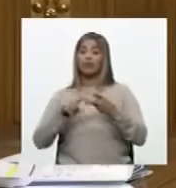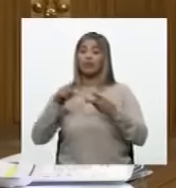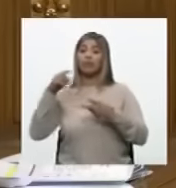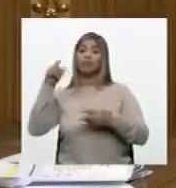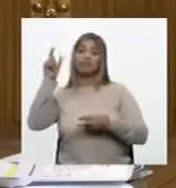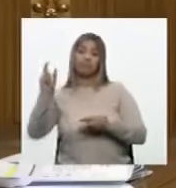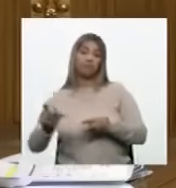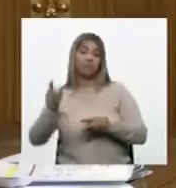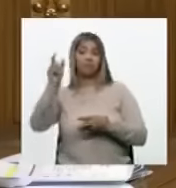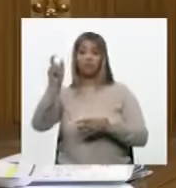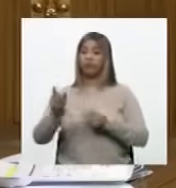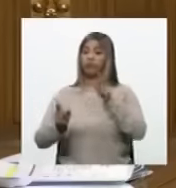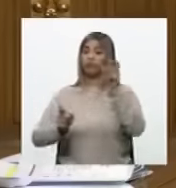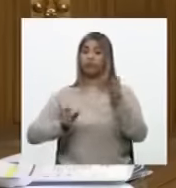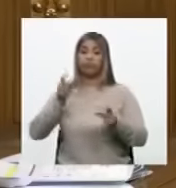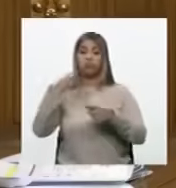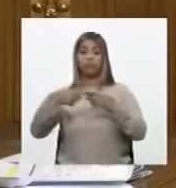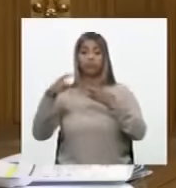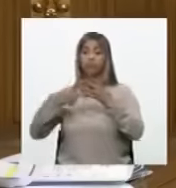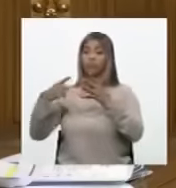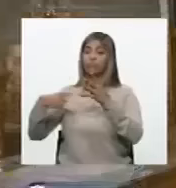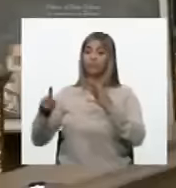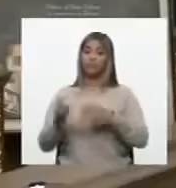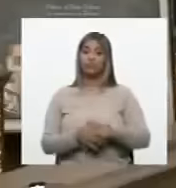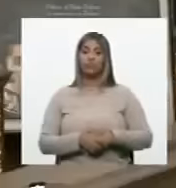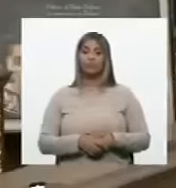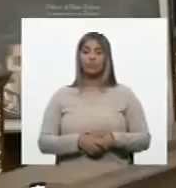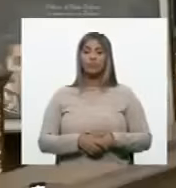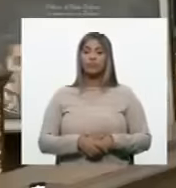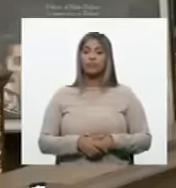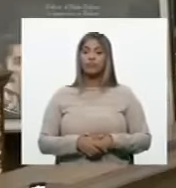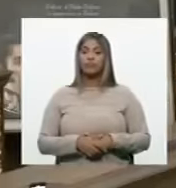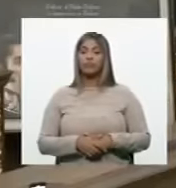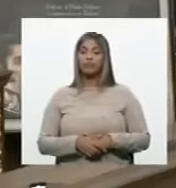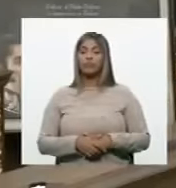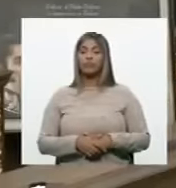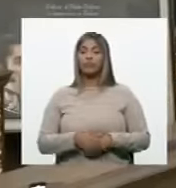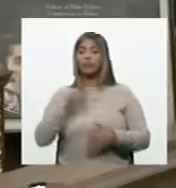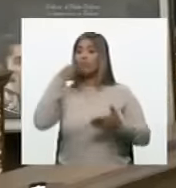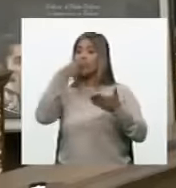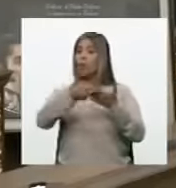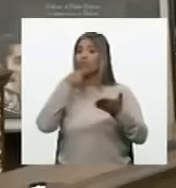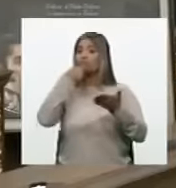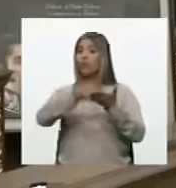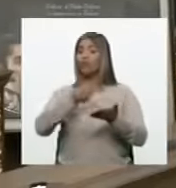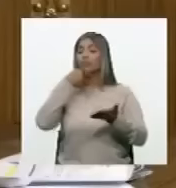Aguais, Leonardo Kyle, Alicia Molina, Tiffany Kearney.